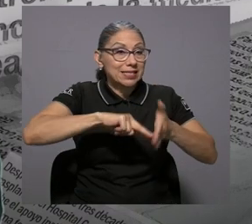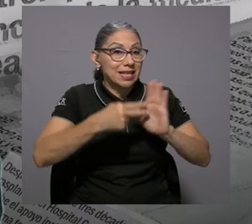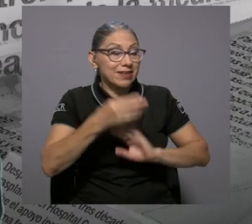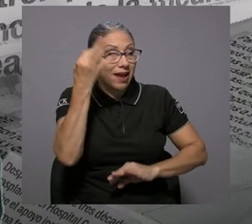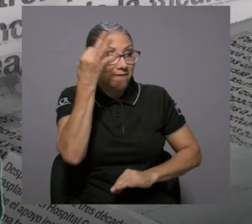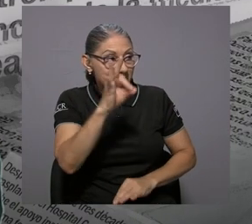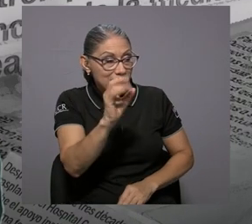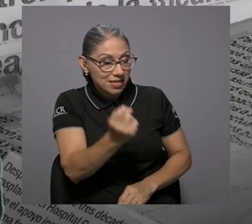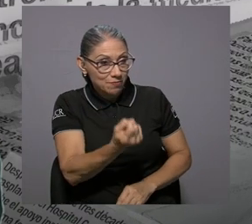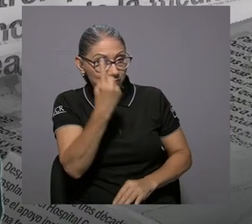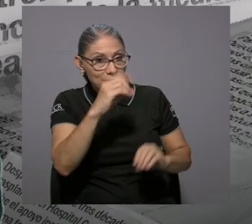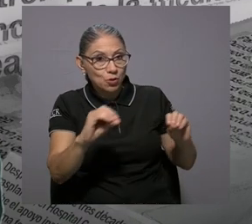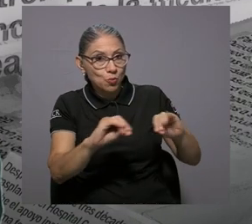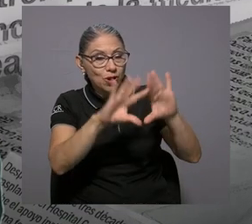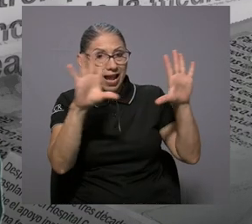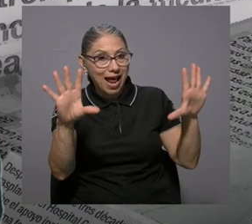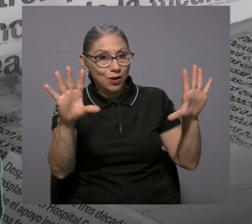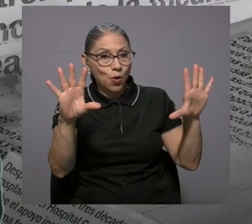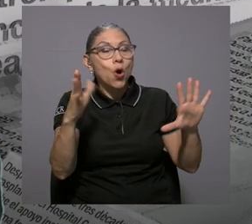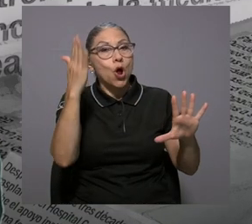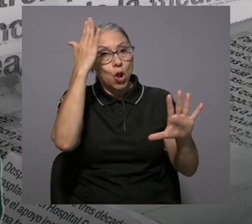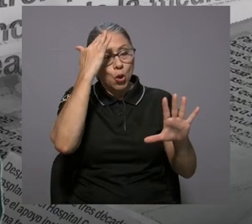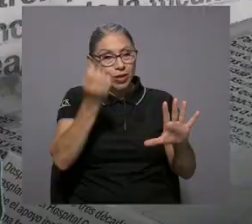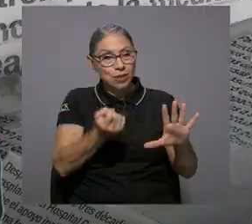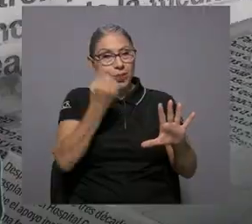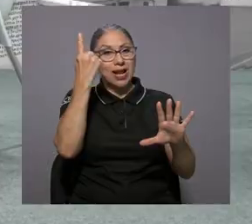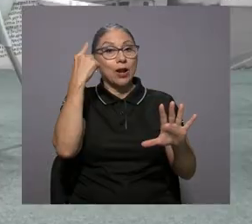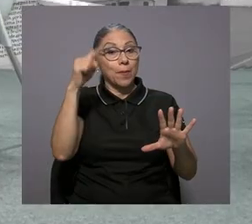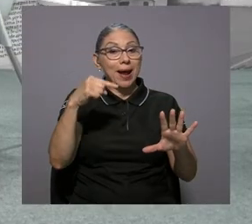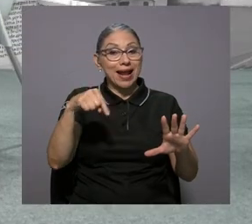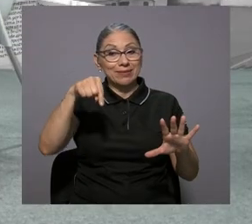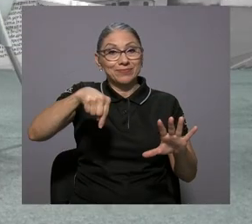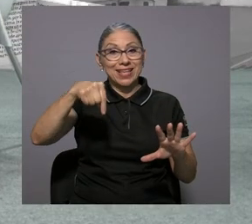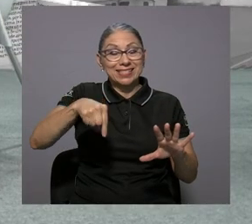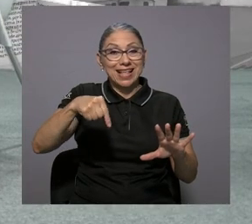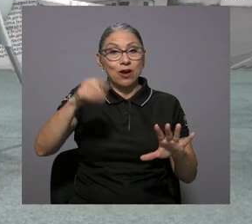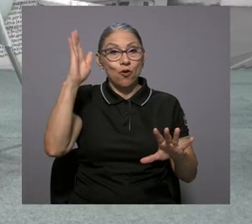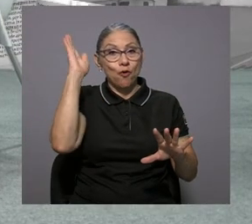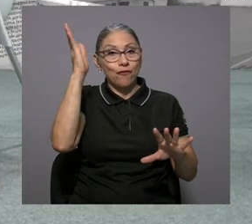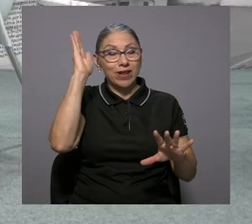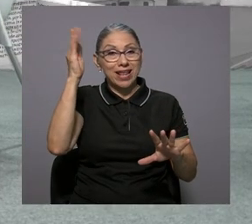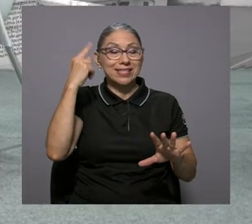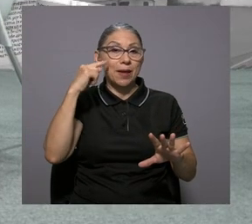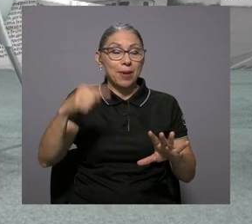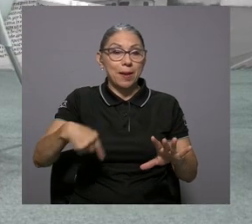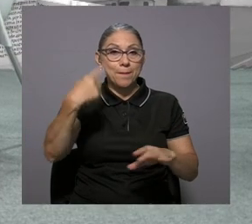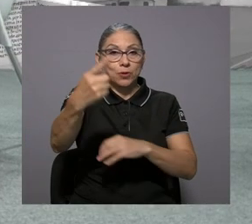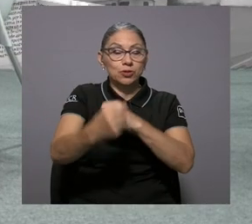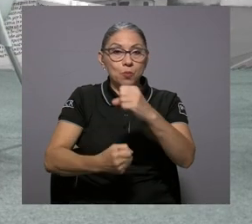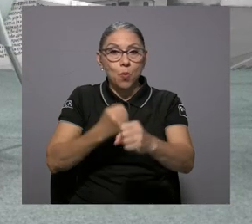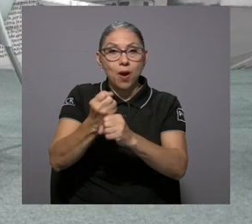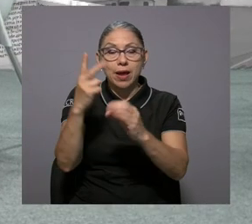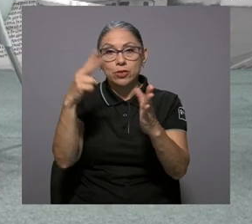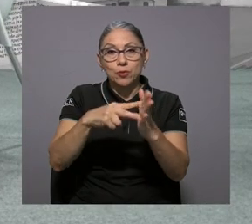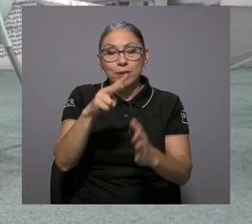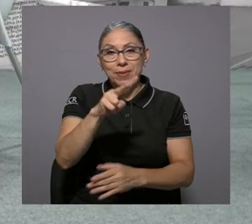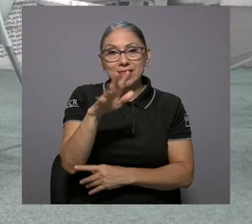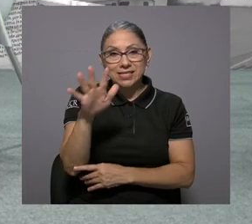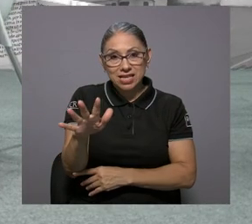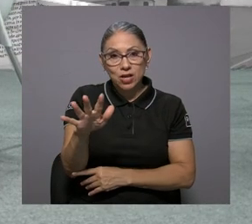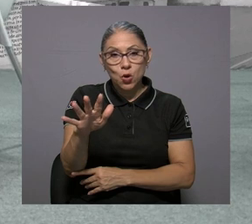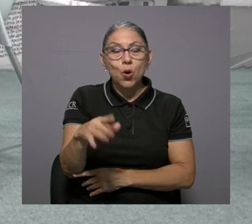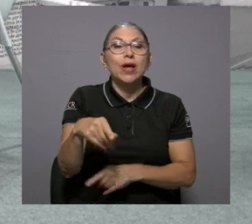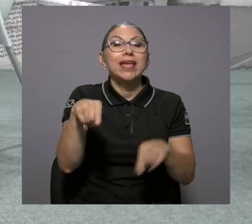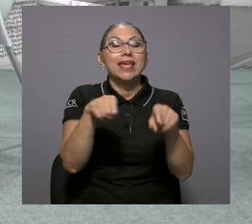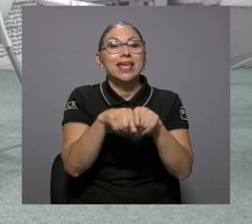tiene muy claro, lo tiene muy claro para esta conferencia que se avecina en el 2025 y va a ser entonces uno